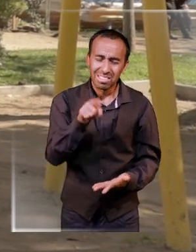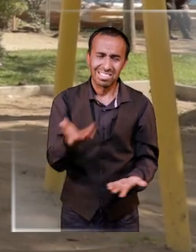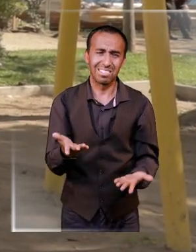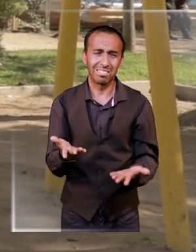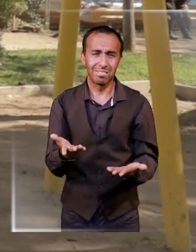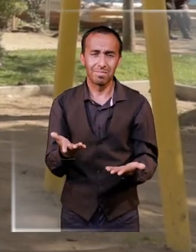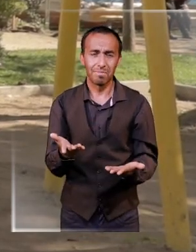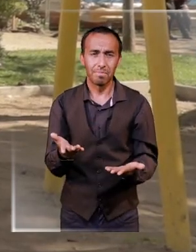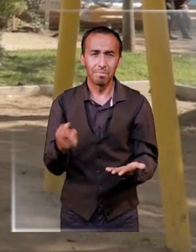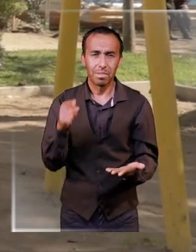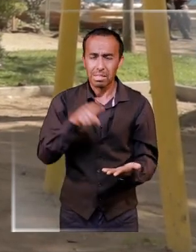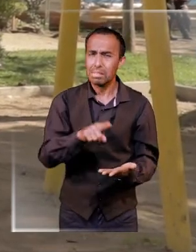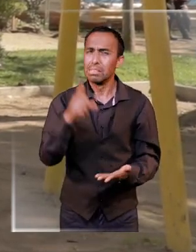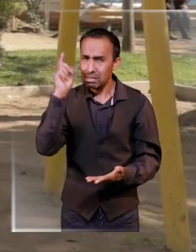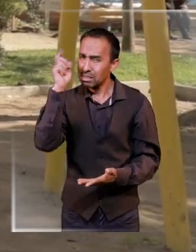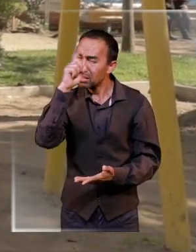no,